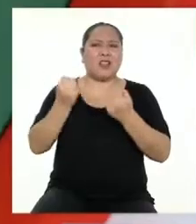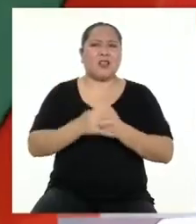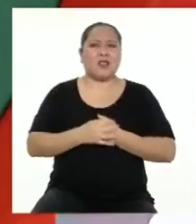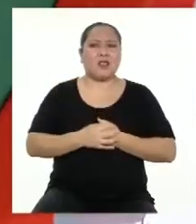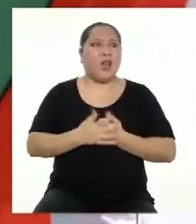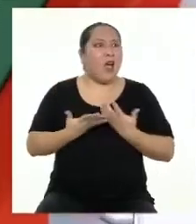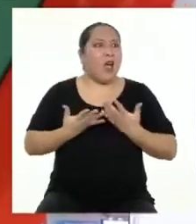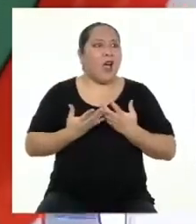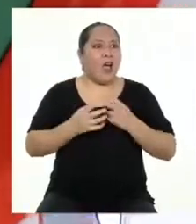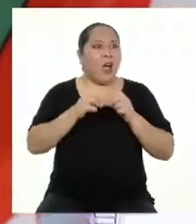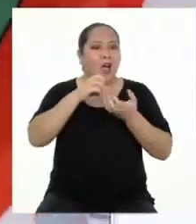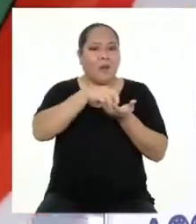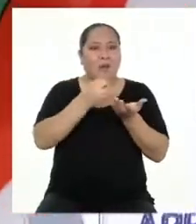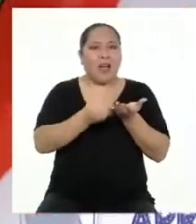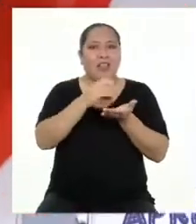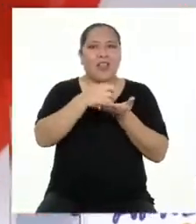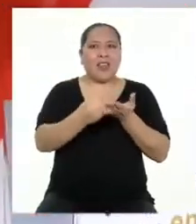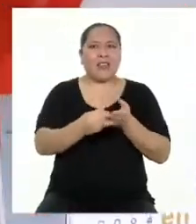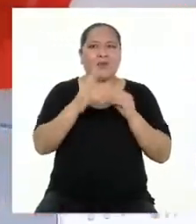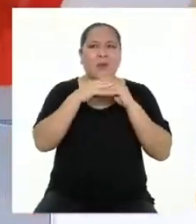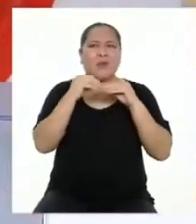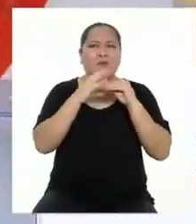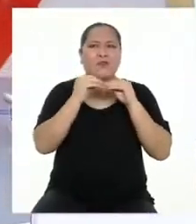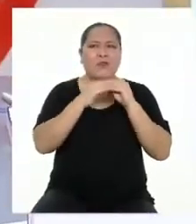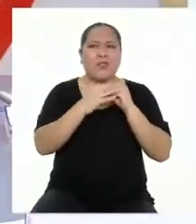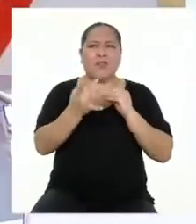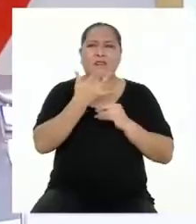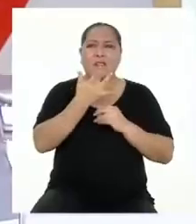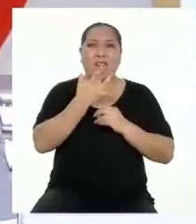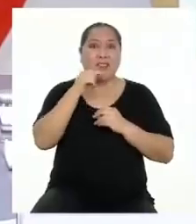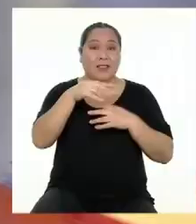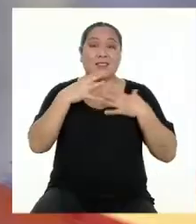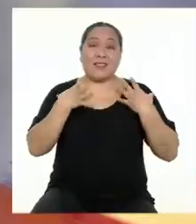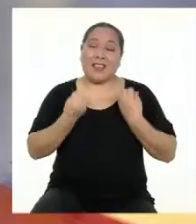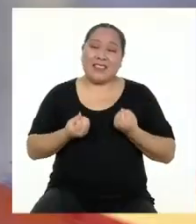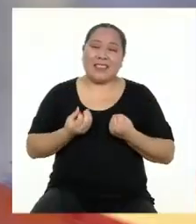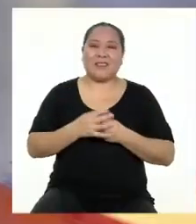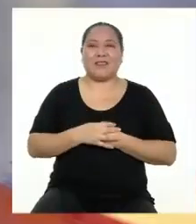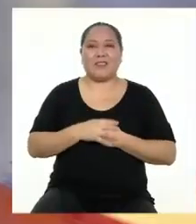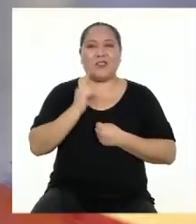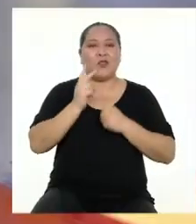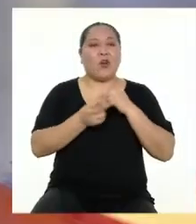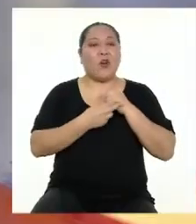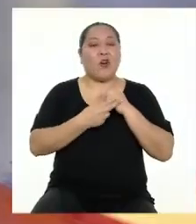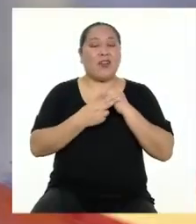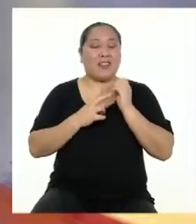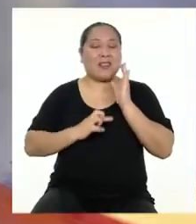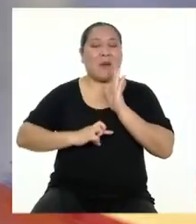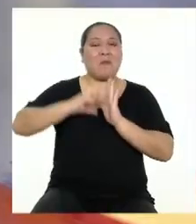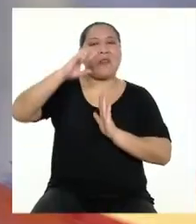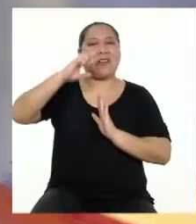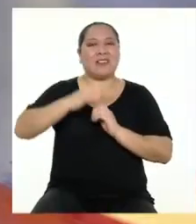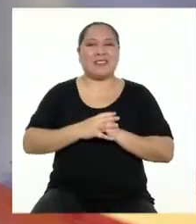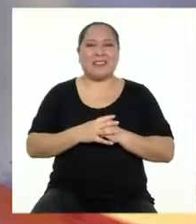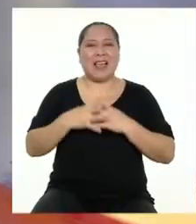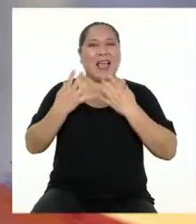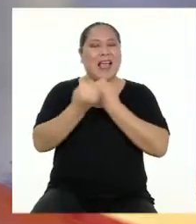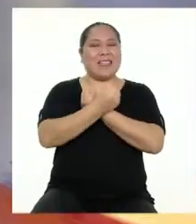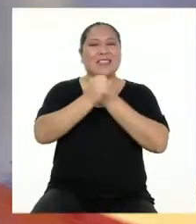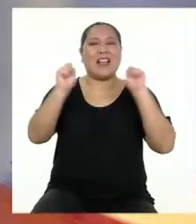que apuntes todo lo que vas a conversar con tu familia. 2. Reúnete con tu familia y conversa con ellos sobre qué necesidades